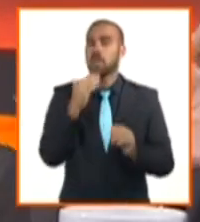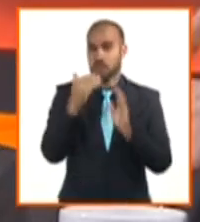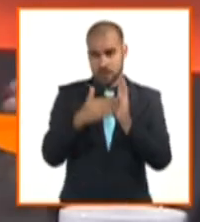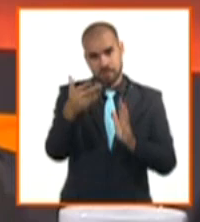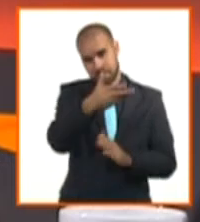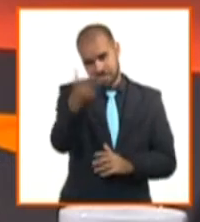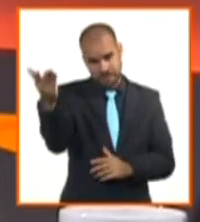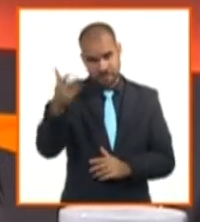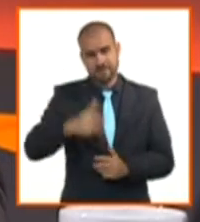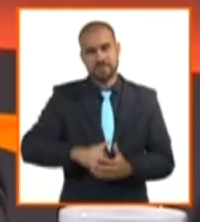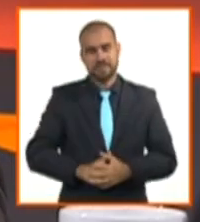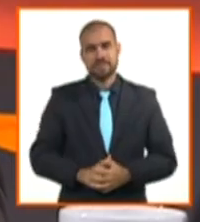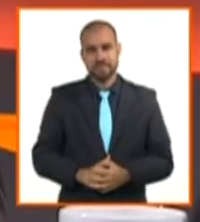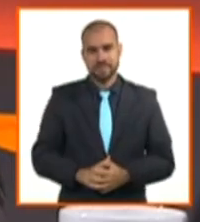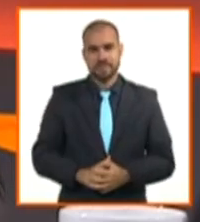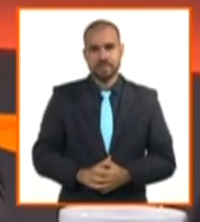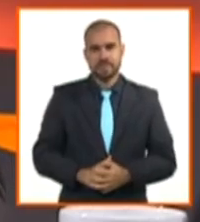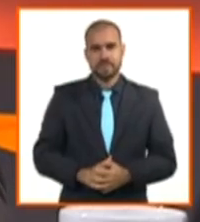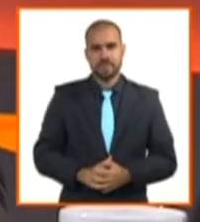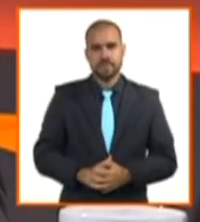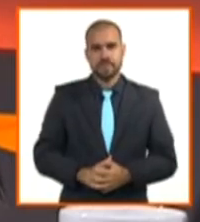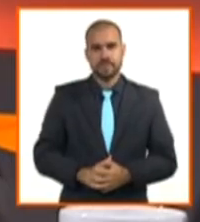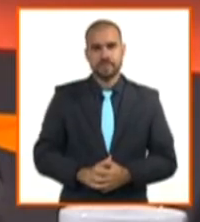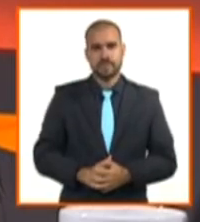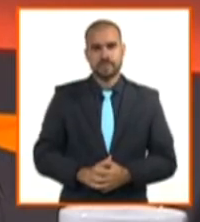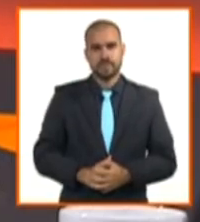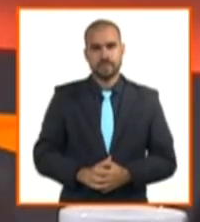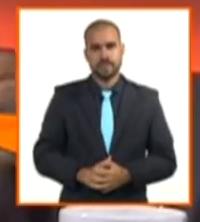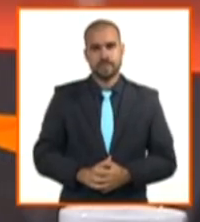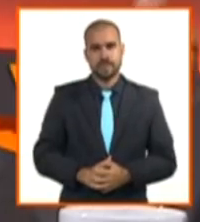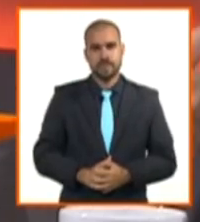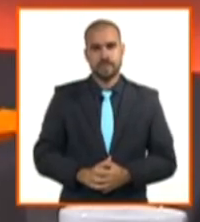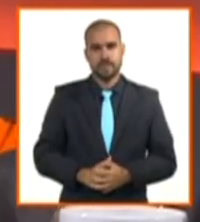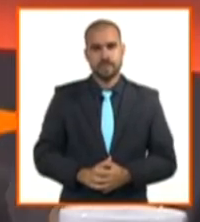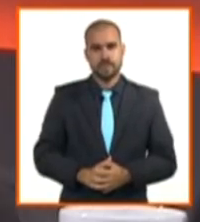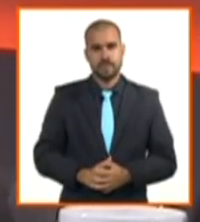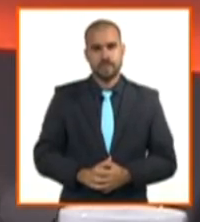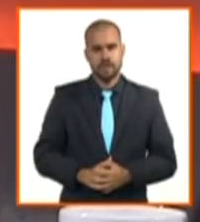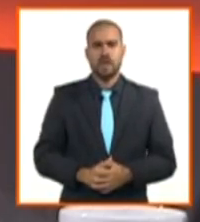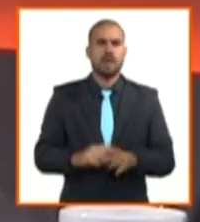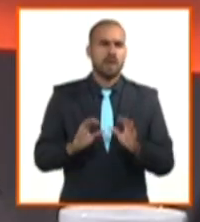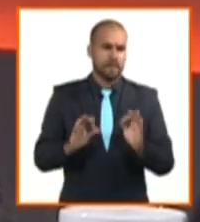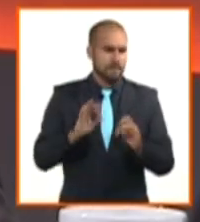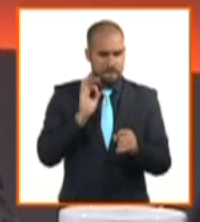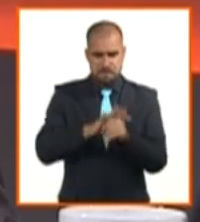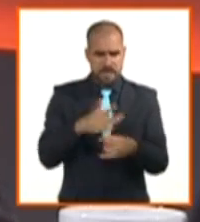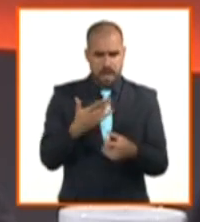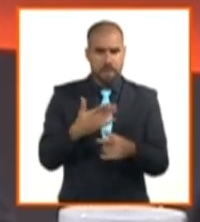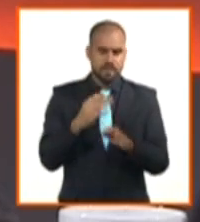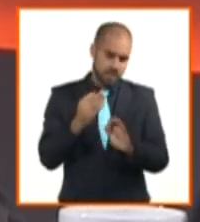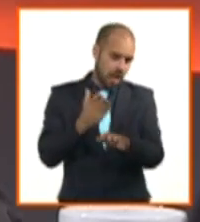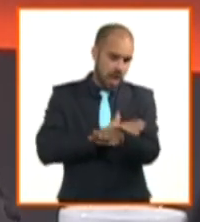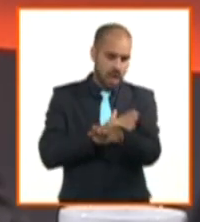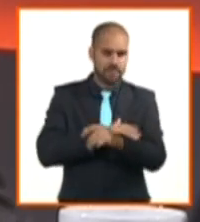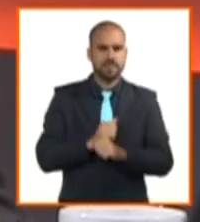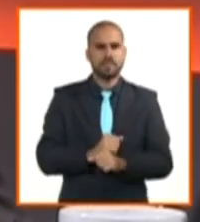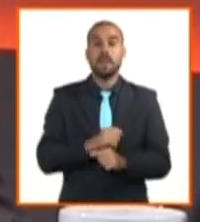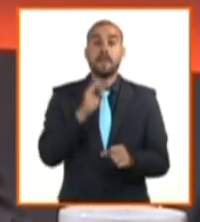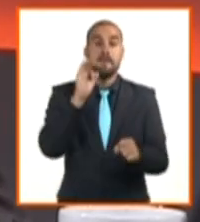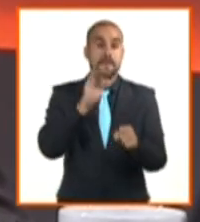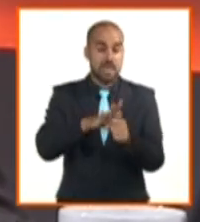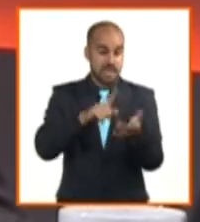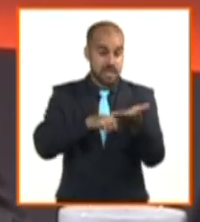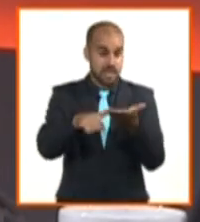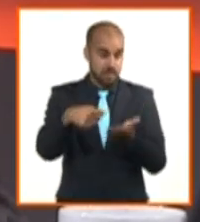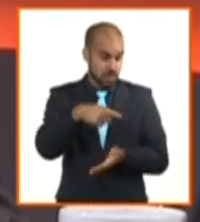compañeros que nos acompañan aquí bueno creo que primero hay que ir un poco más atrás a principios de esta semana